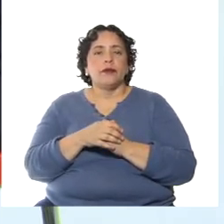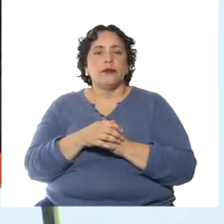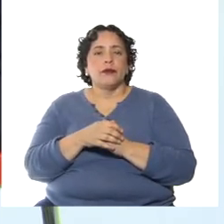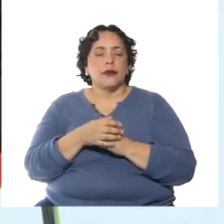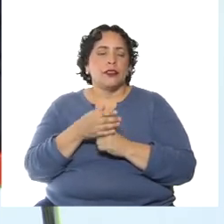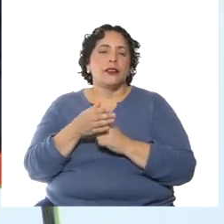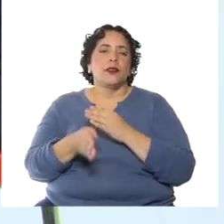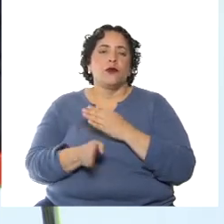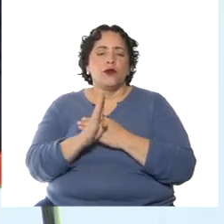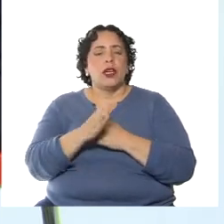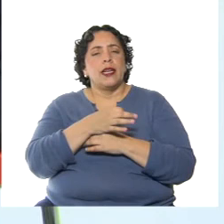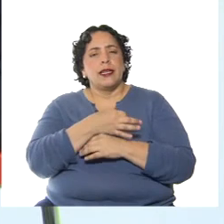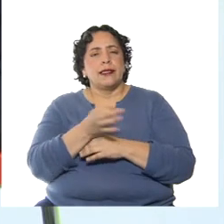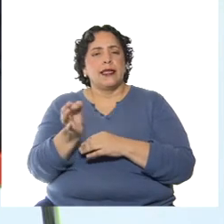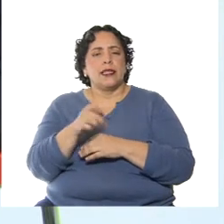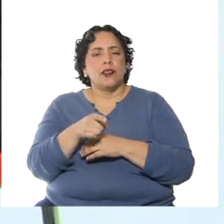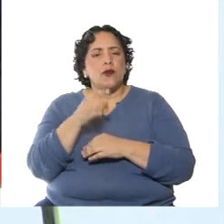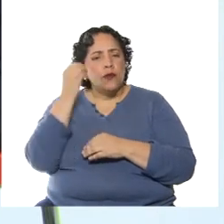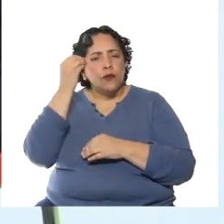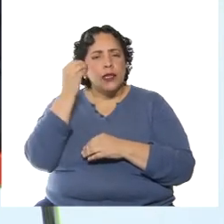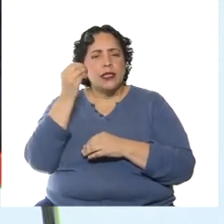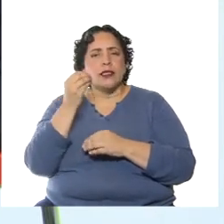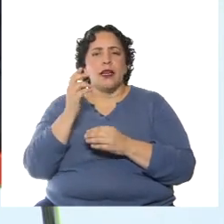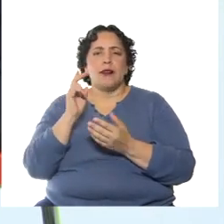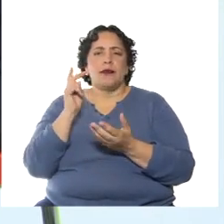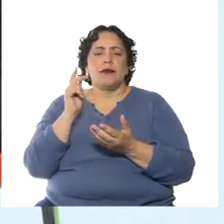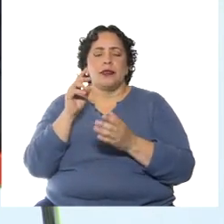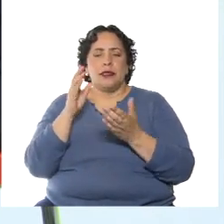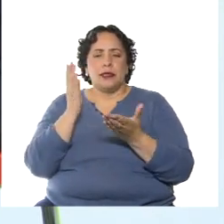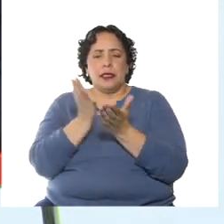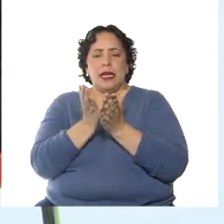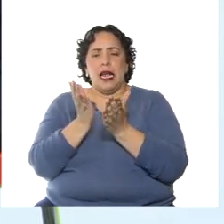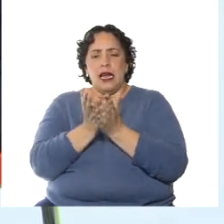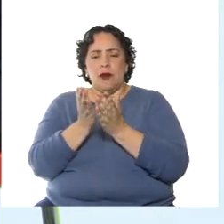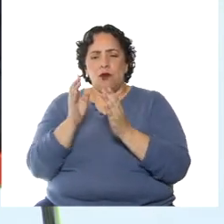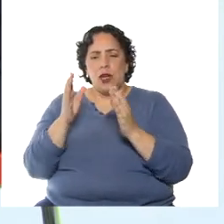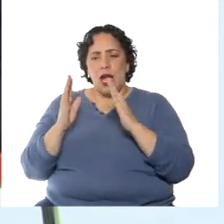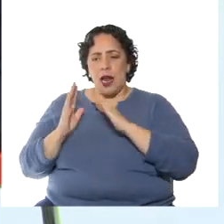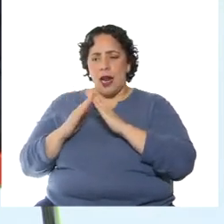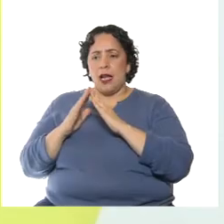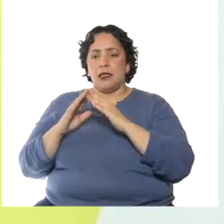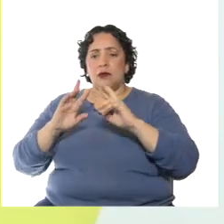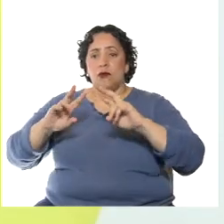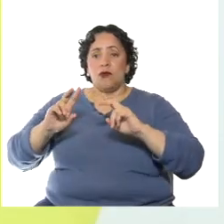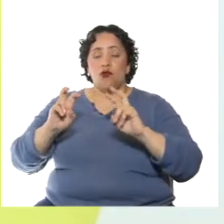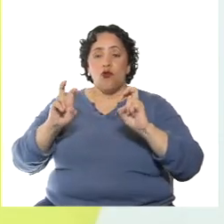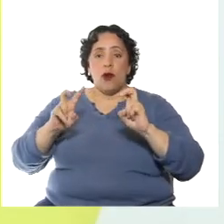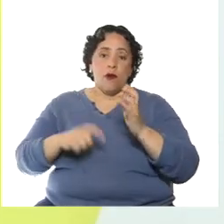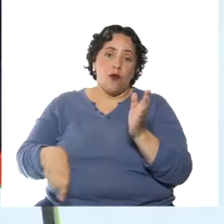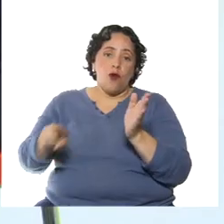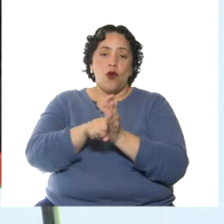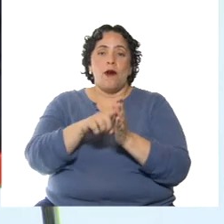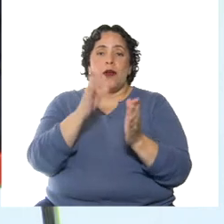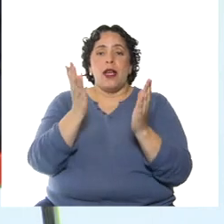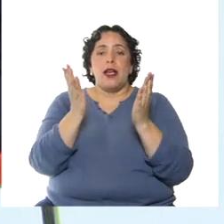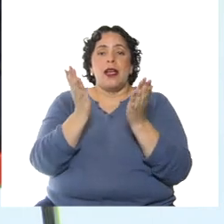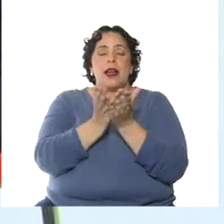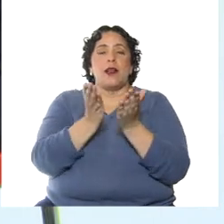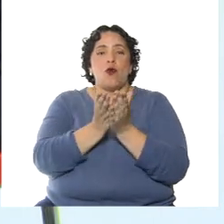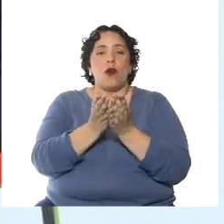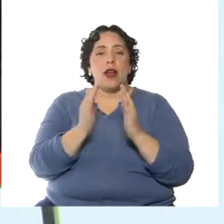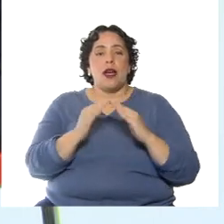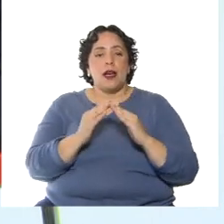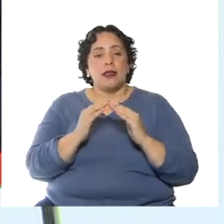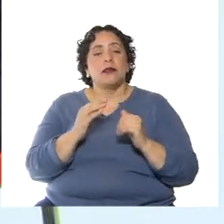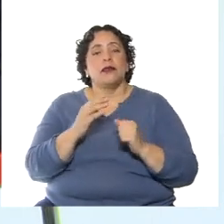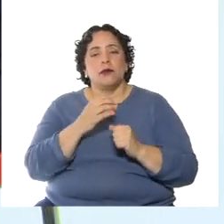Fue excelente. ¿Qué te pareció a ti estar en casa y regresar nuevamente a la escuela? ¿Qué te pareció a ti, Antonella? Muy